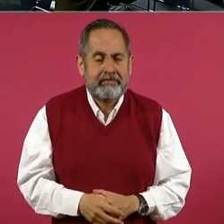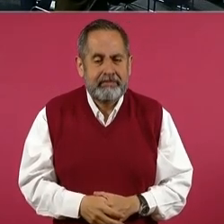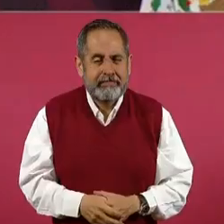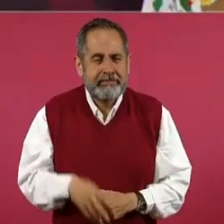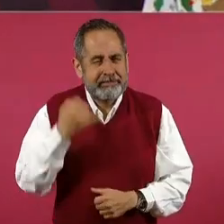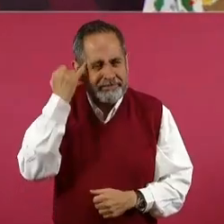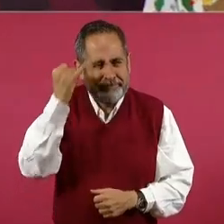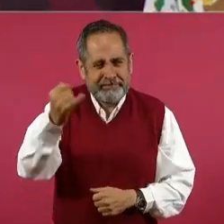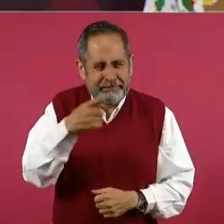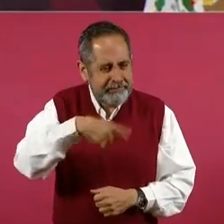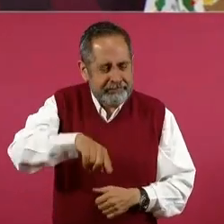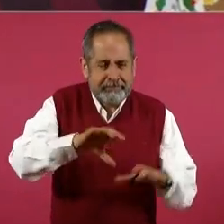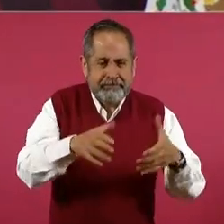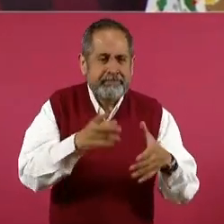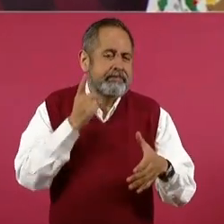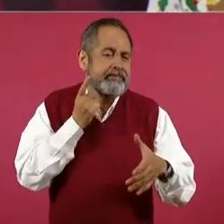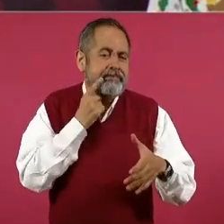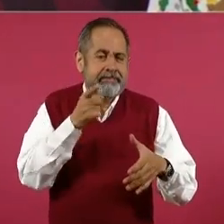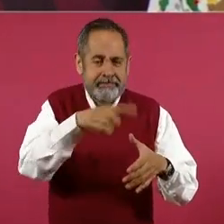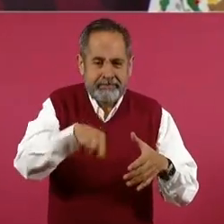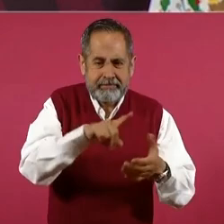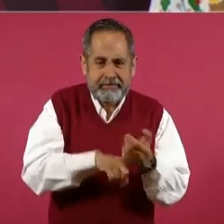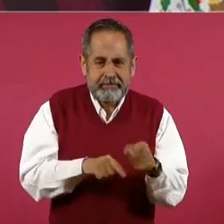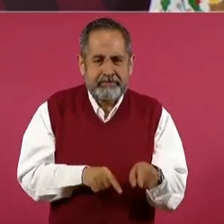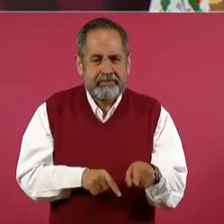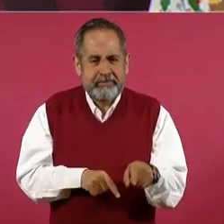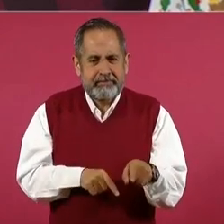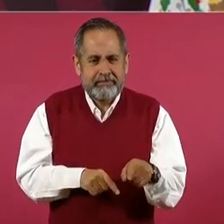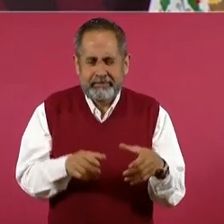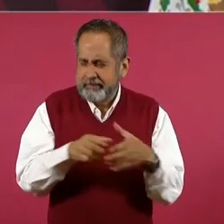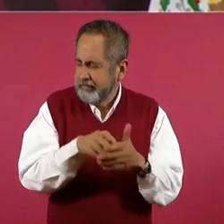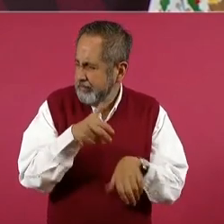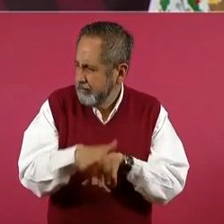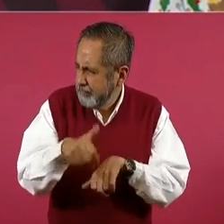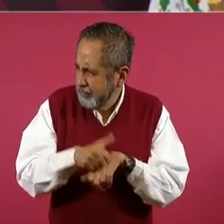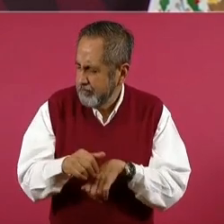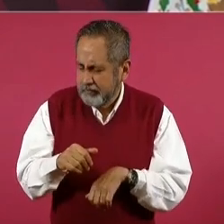los diputados de la legislatura